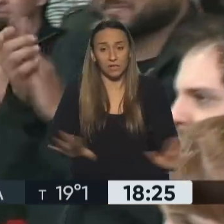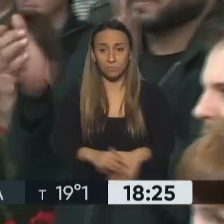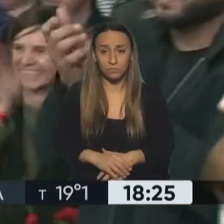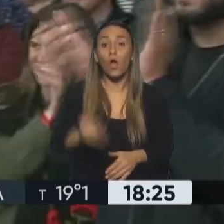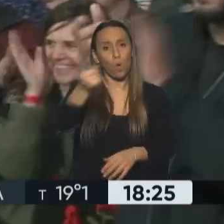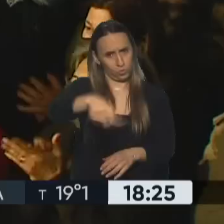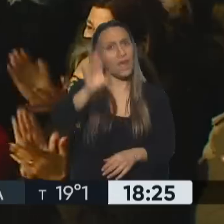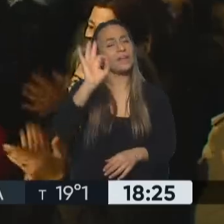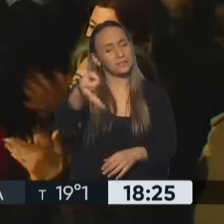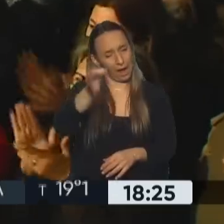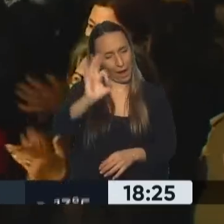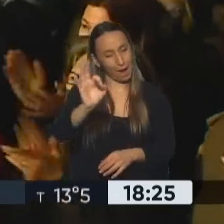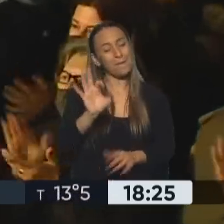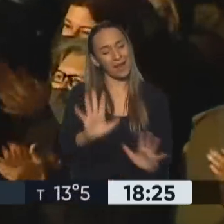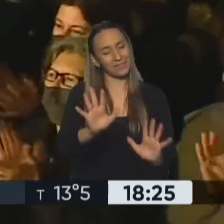ustedes saben que es así.